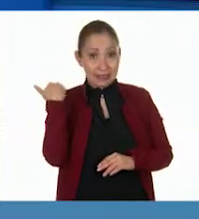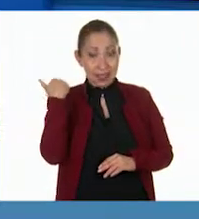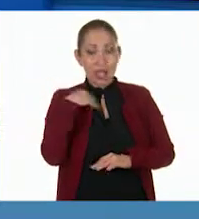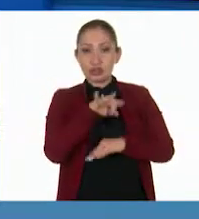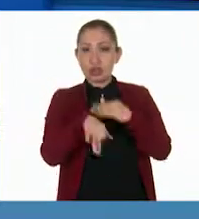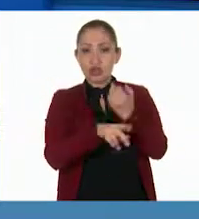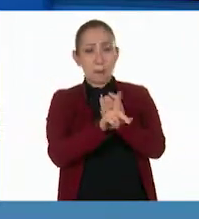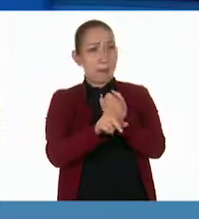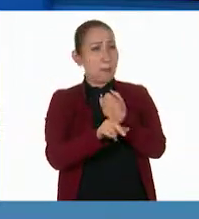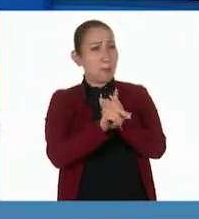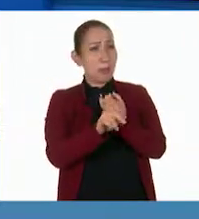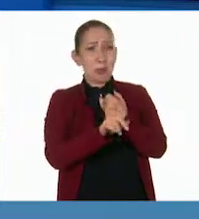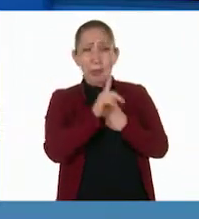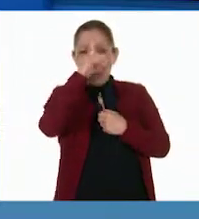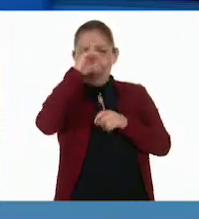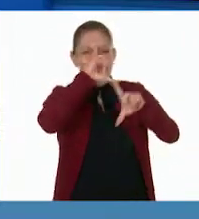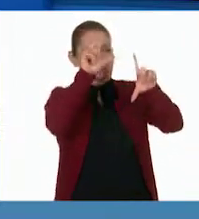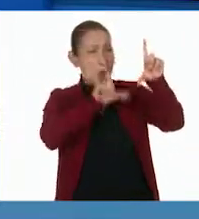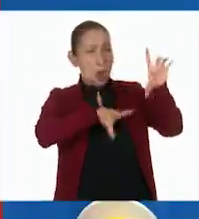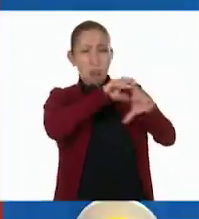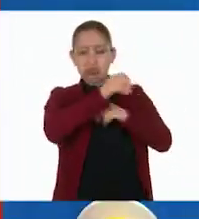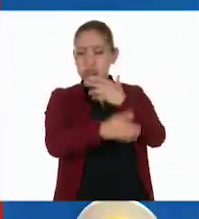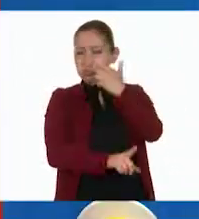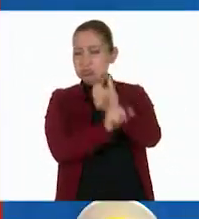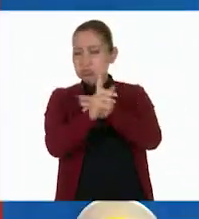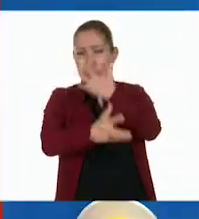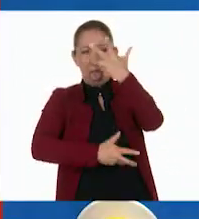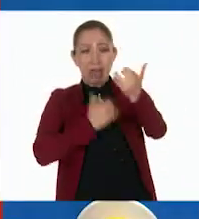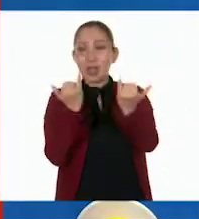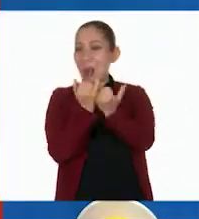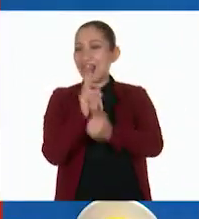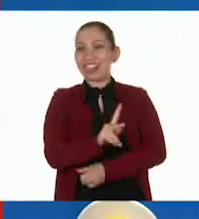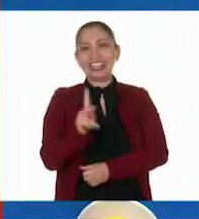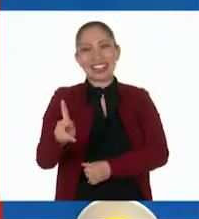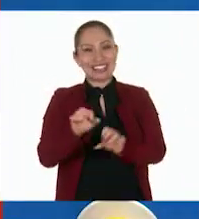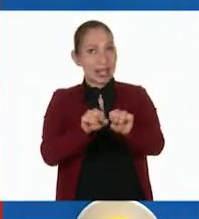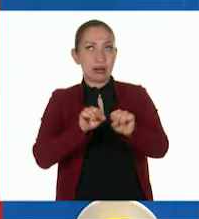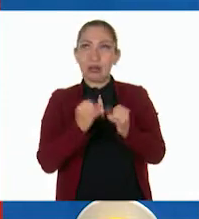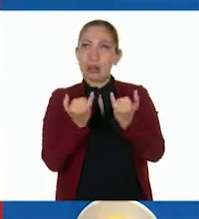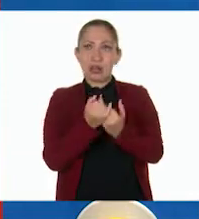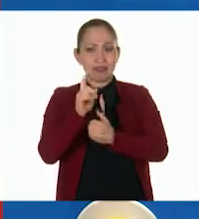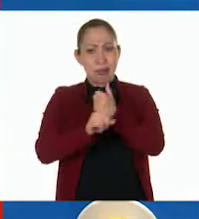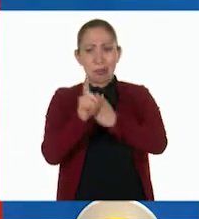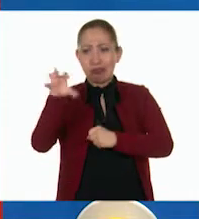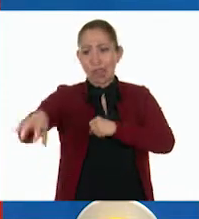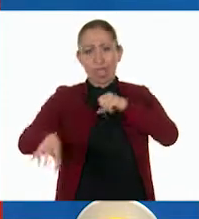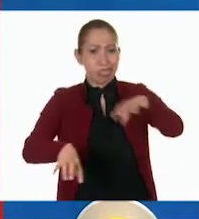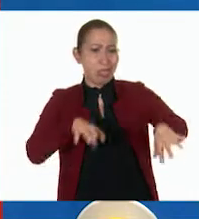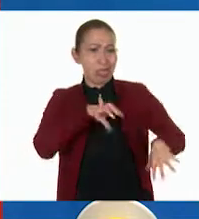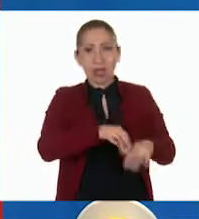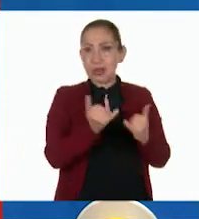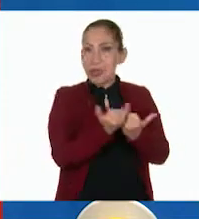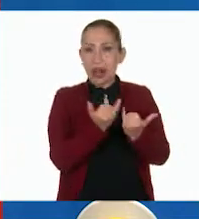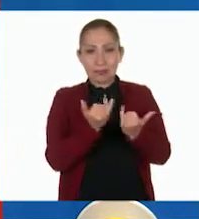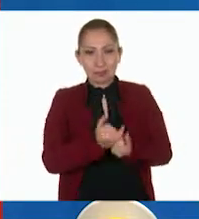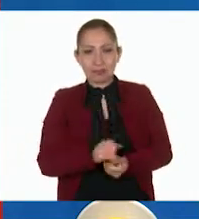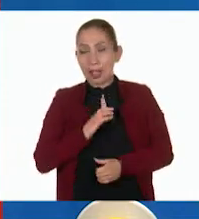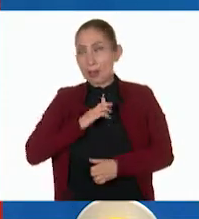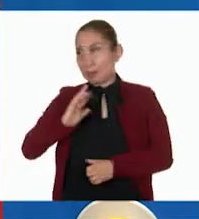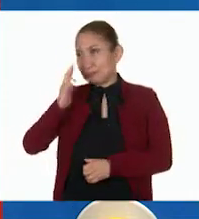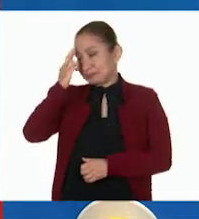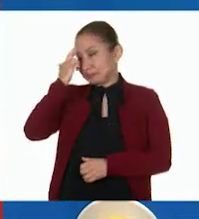todo el país estaba hecho un caos, algo muy similar como este salón. Ay, seguro que sí, maestra. A ver, hagamos